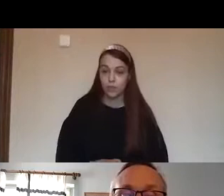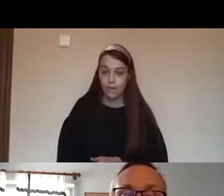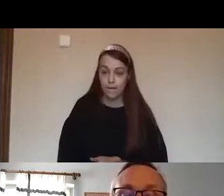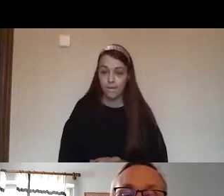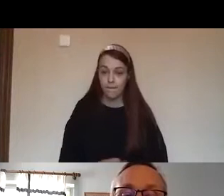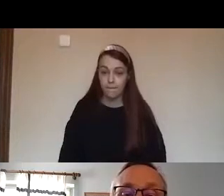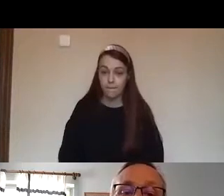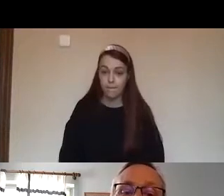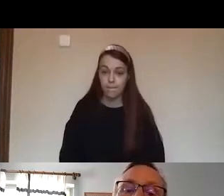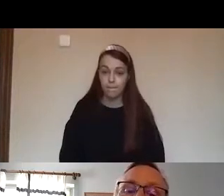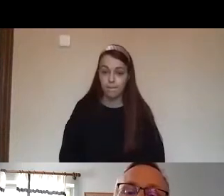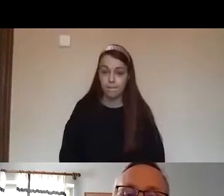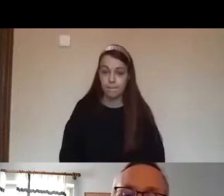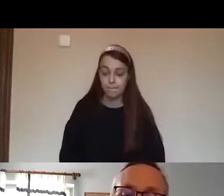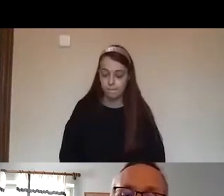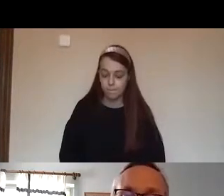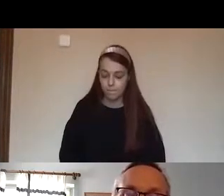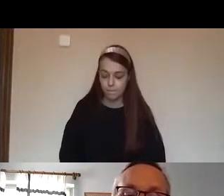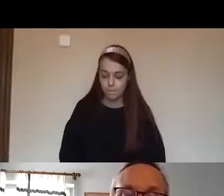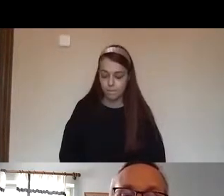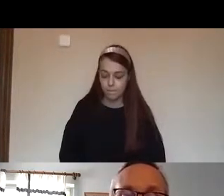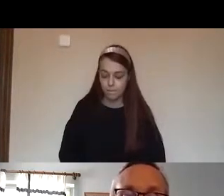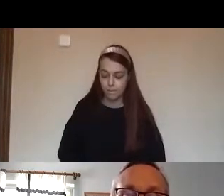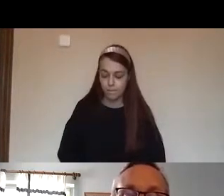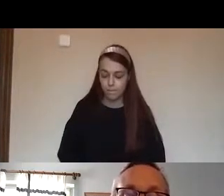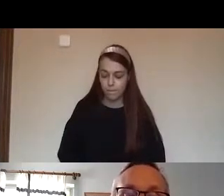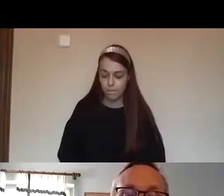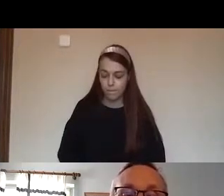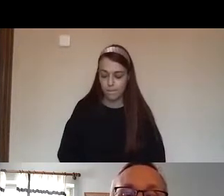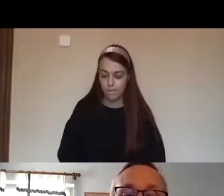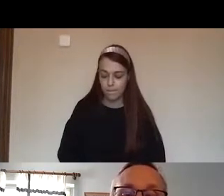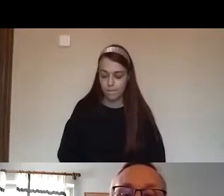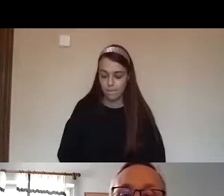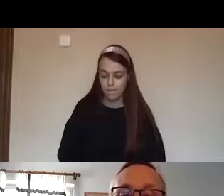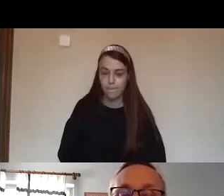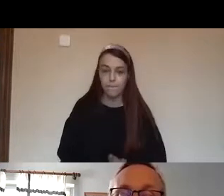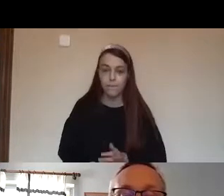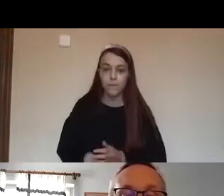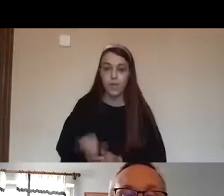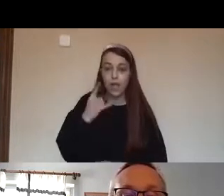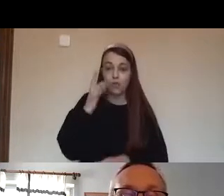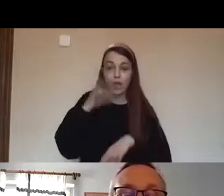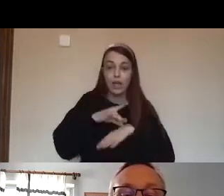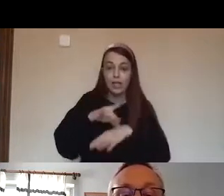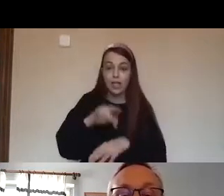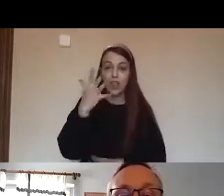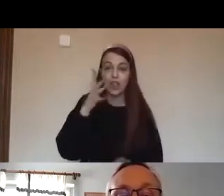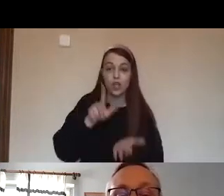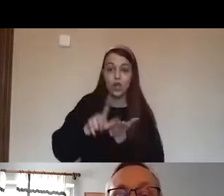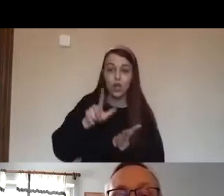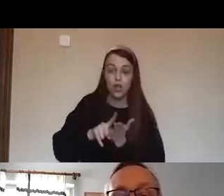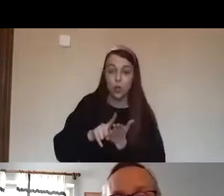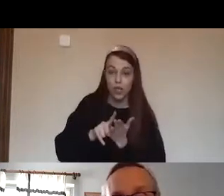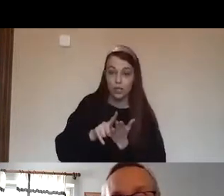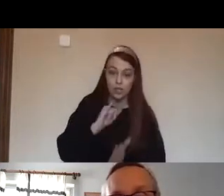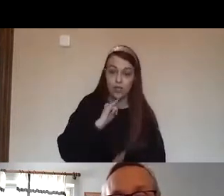Con este proyecto han creado una guía disponible en 5 lenguas que se llama Operators Come In y